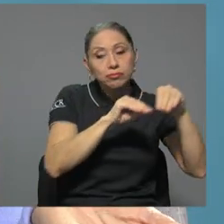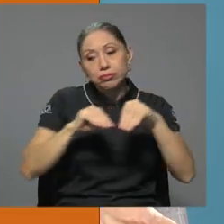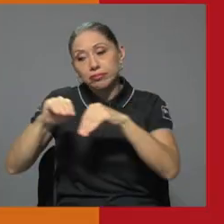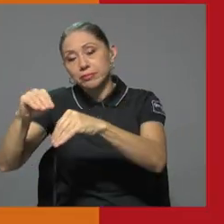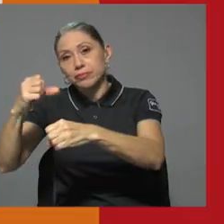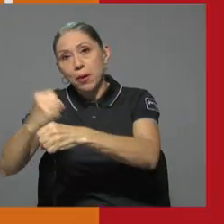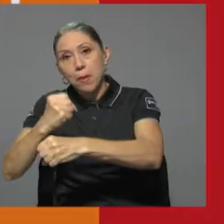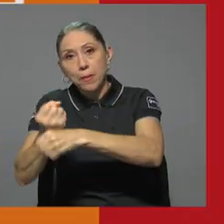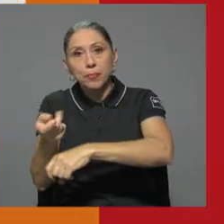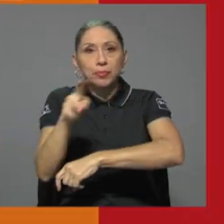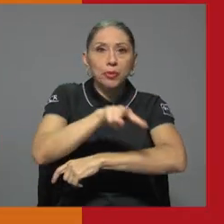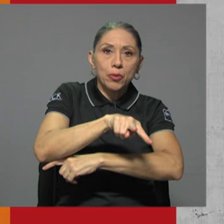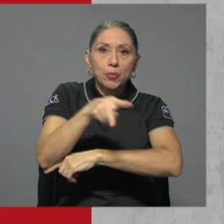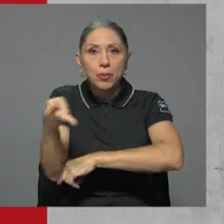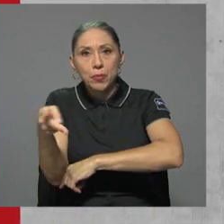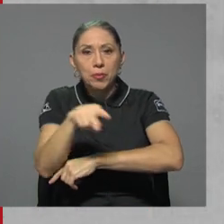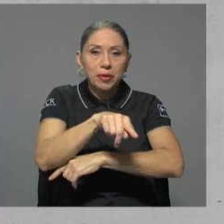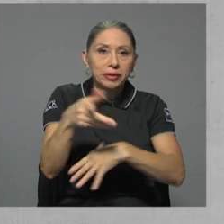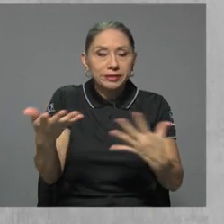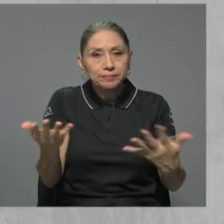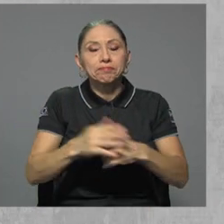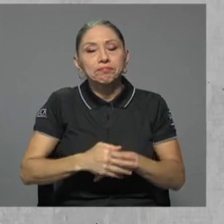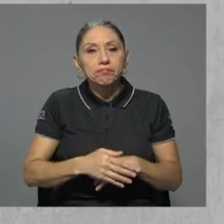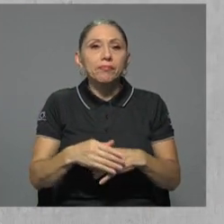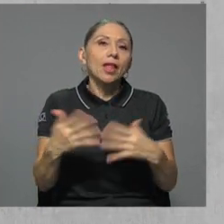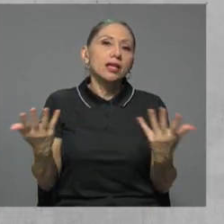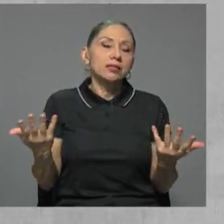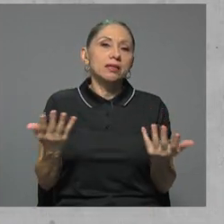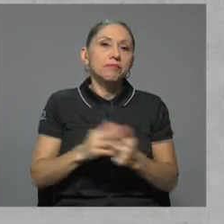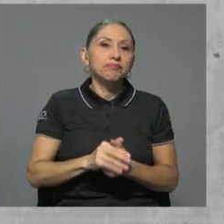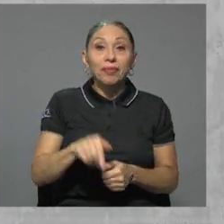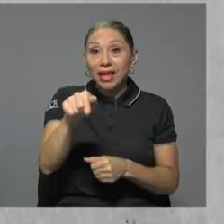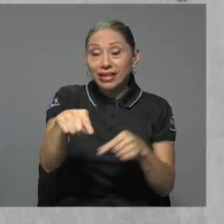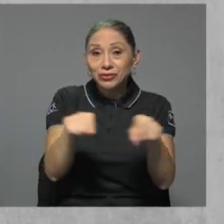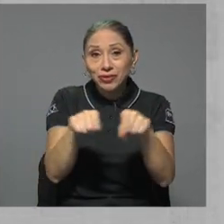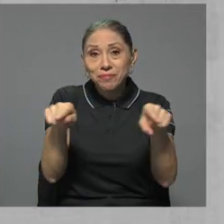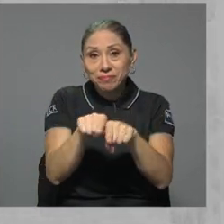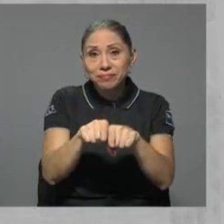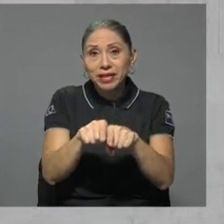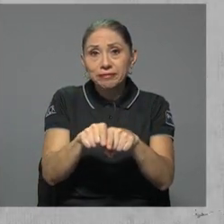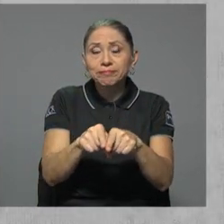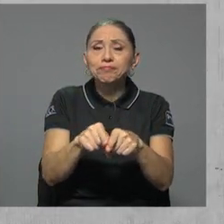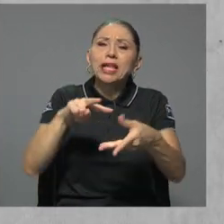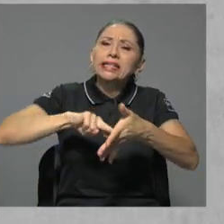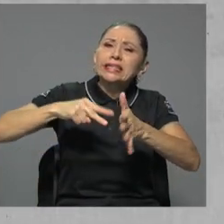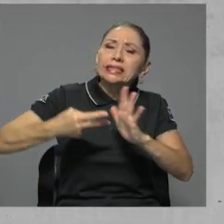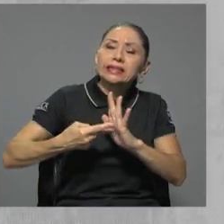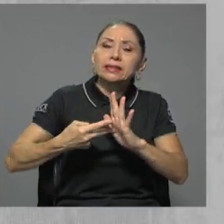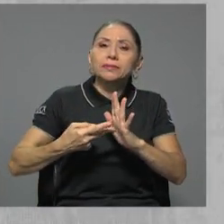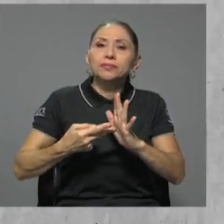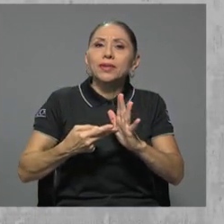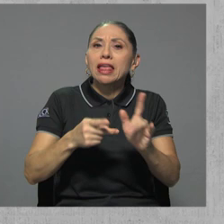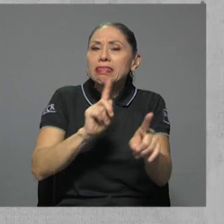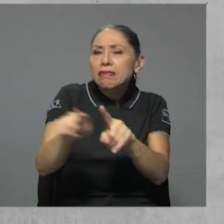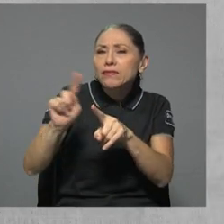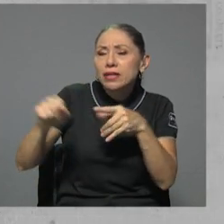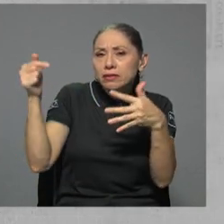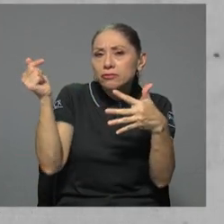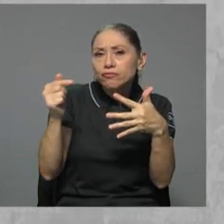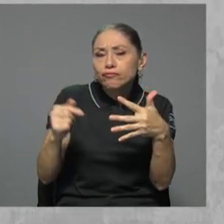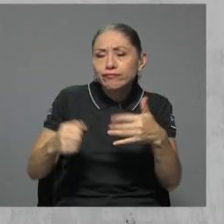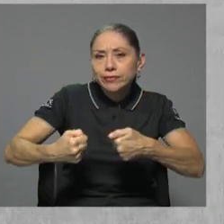de labores así que eso también plantea una serie de retos que están